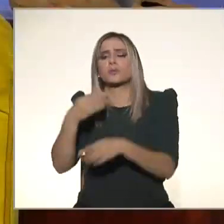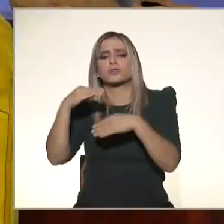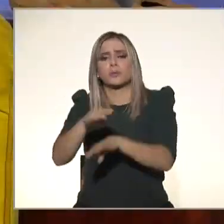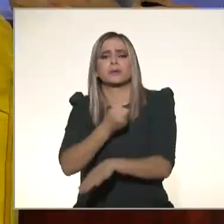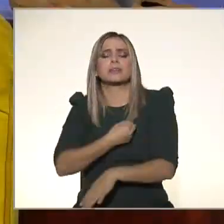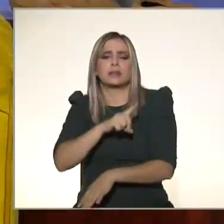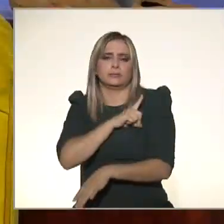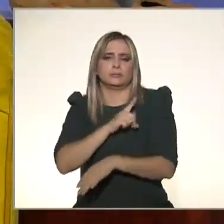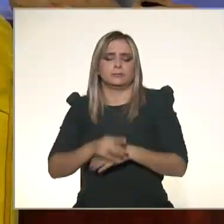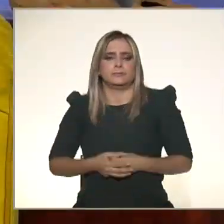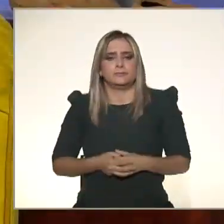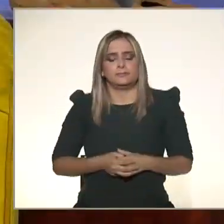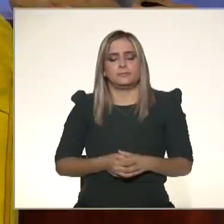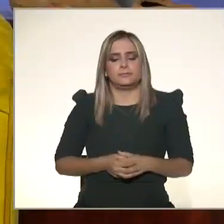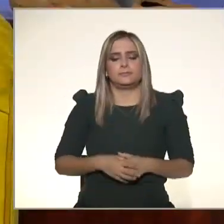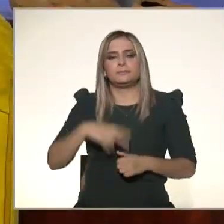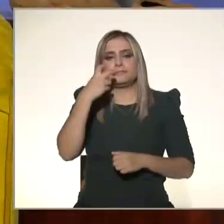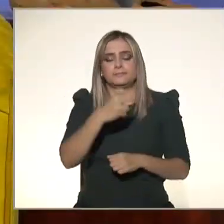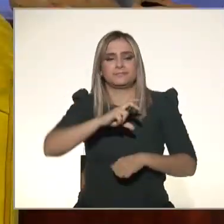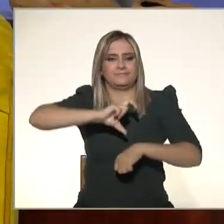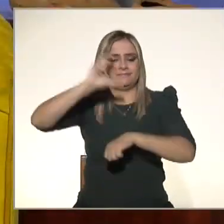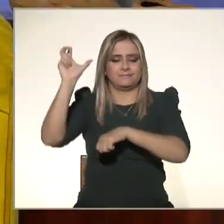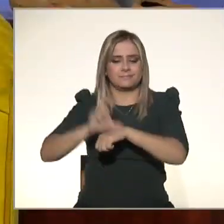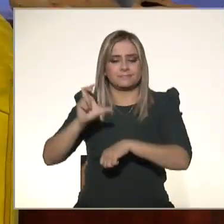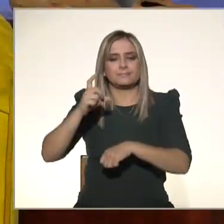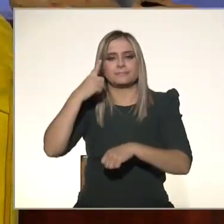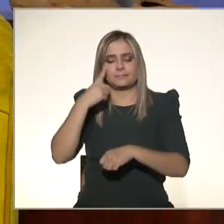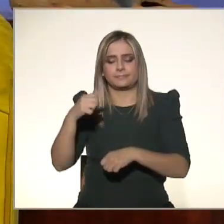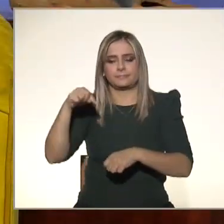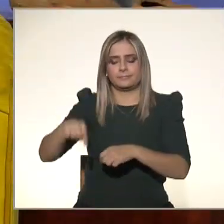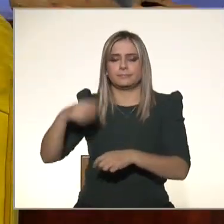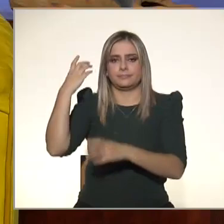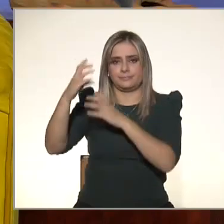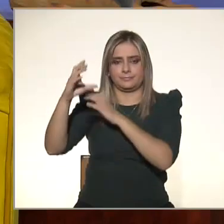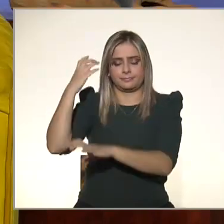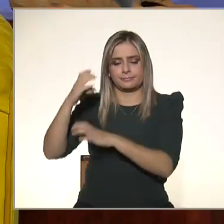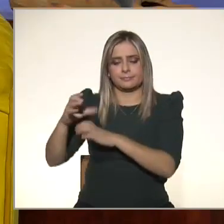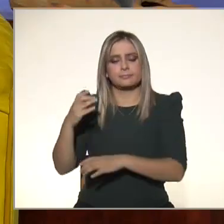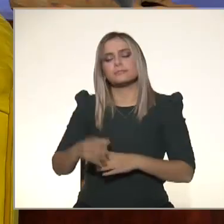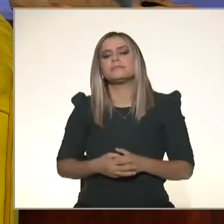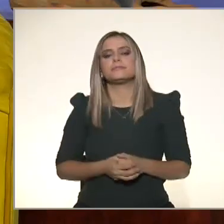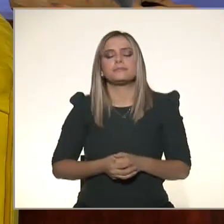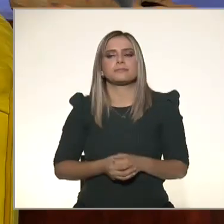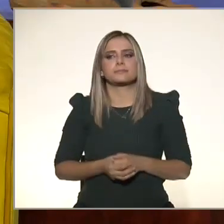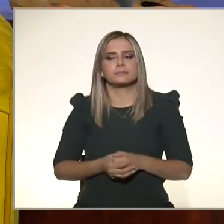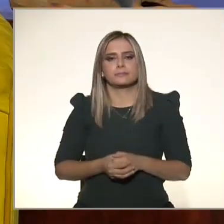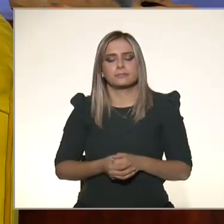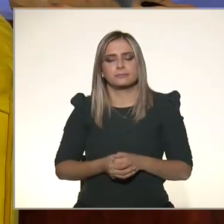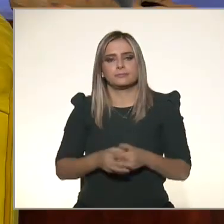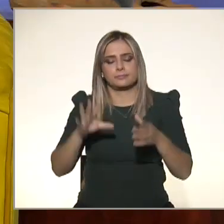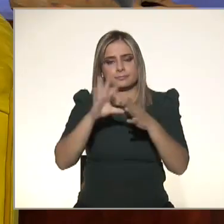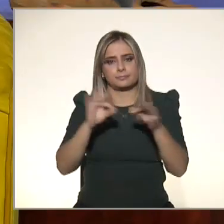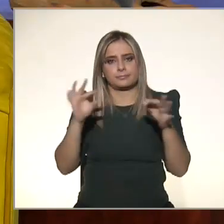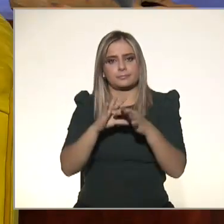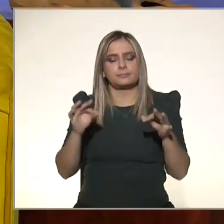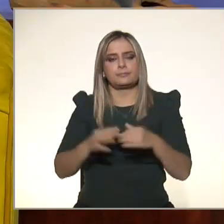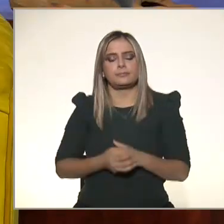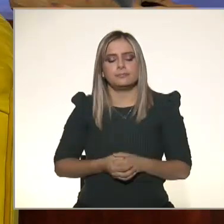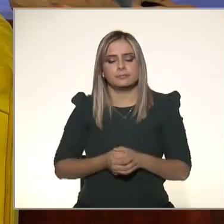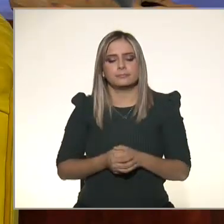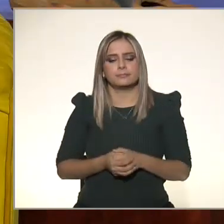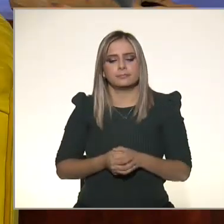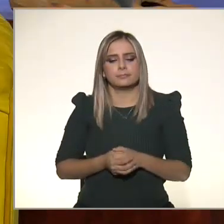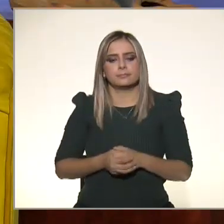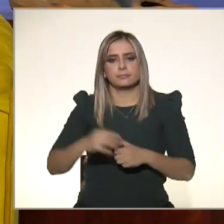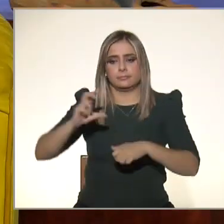Y a propósito de eliminar el machismo, tenemos el comentario de nuestra audiencia y nos dice una persona anónima: